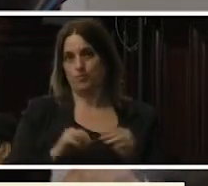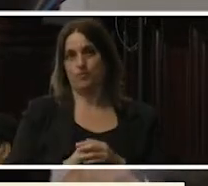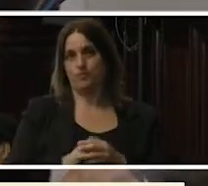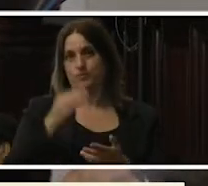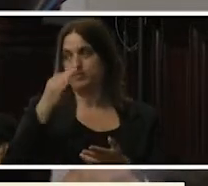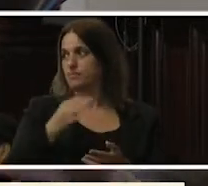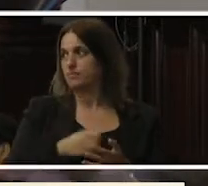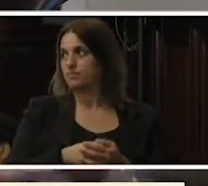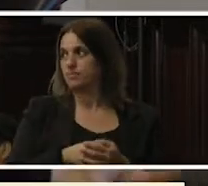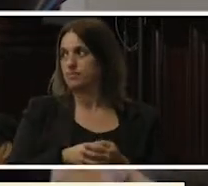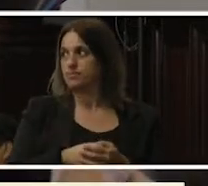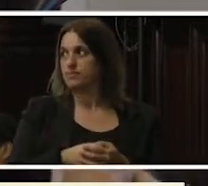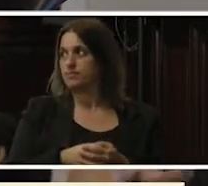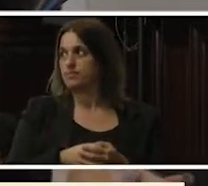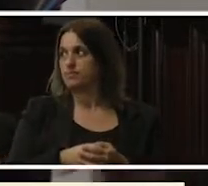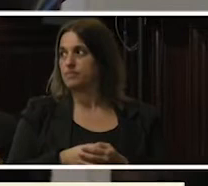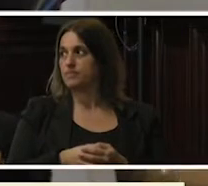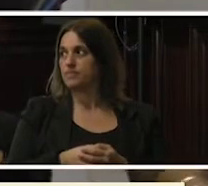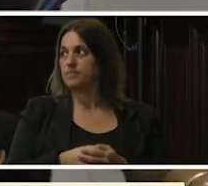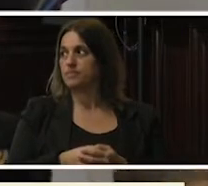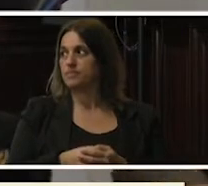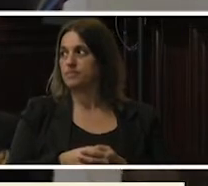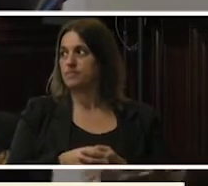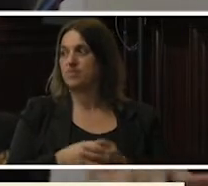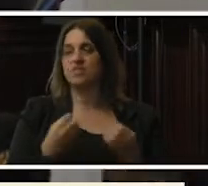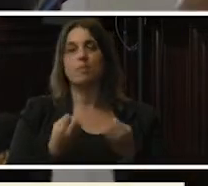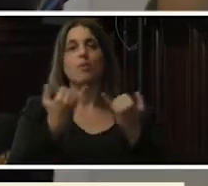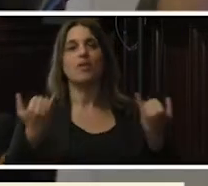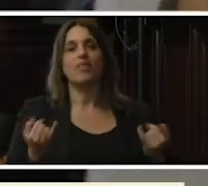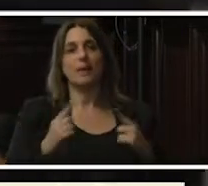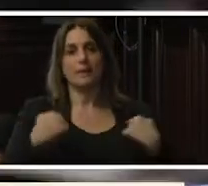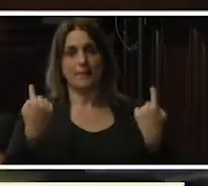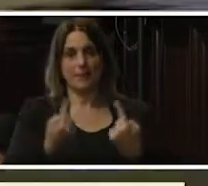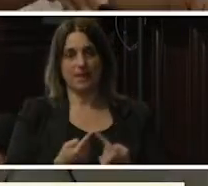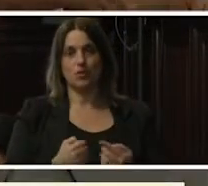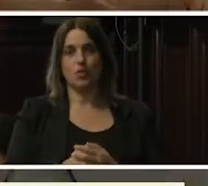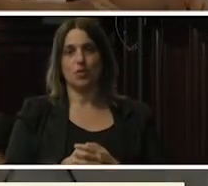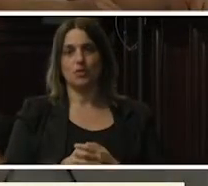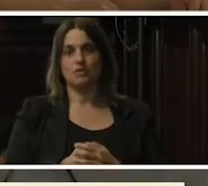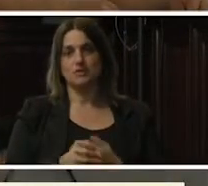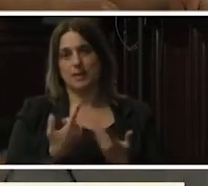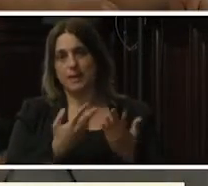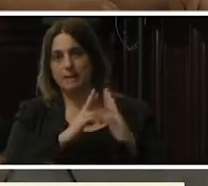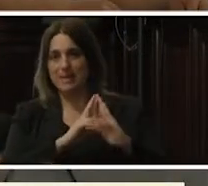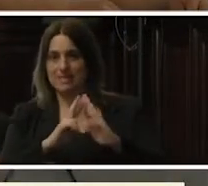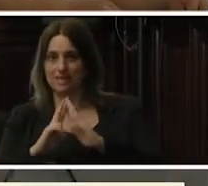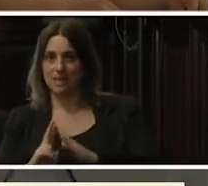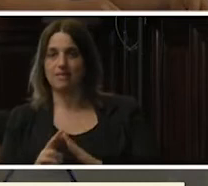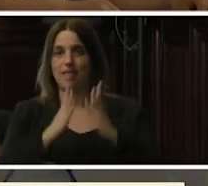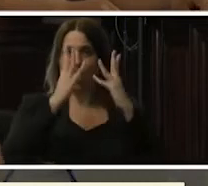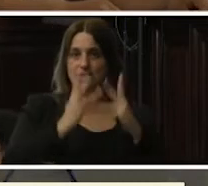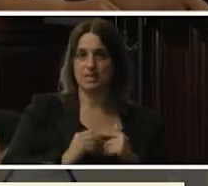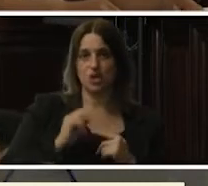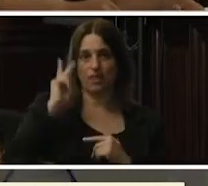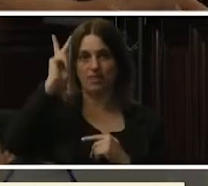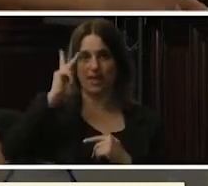peticionarias. Adelante. Buenos días, señoras y señores comisionados, los peticionarios, organizaciones